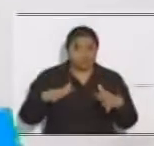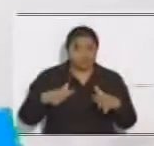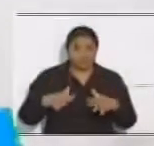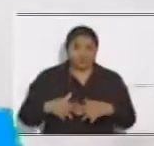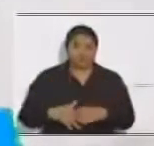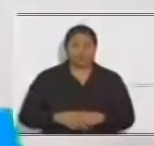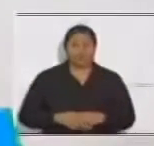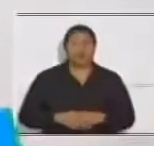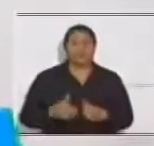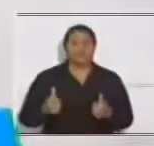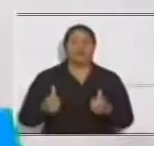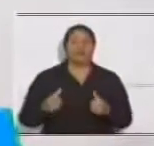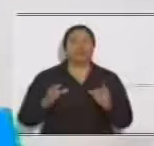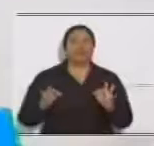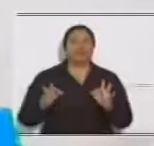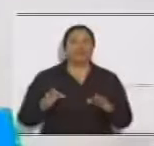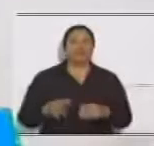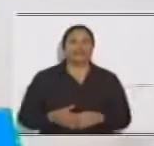Muy bien.